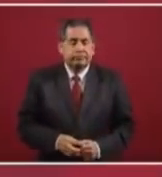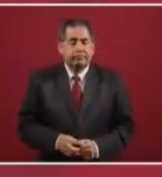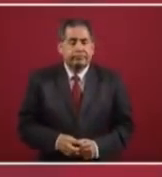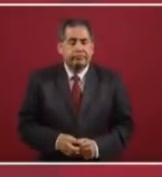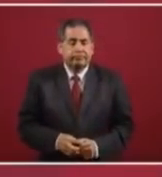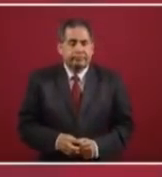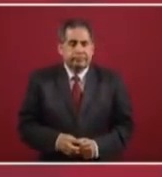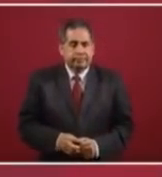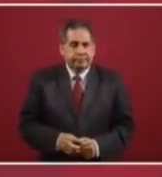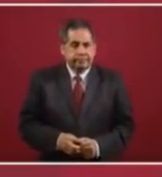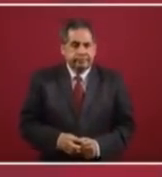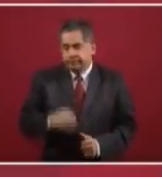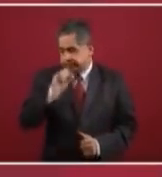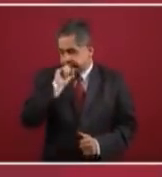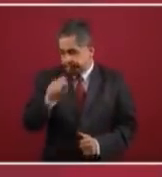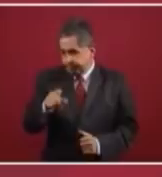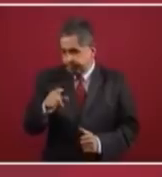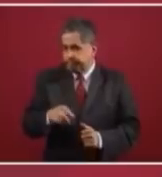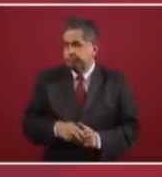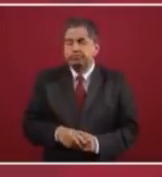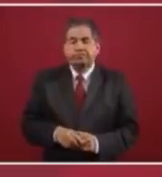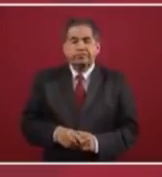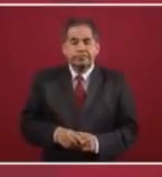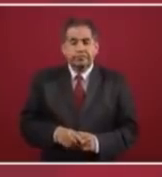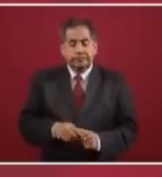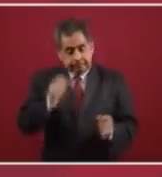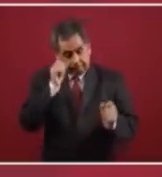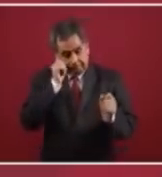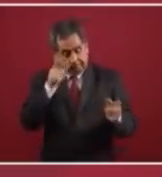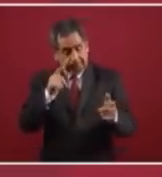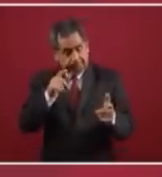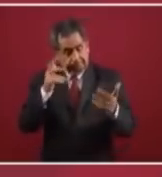Y van a sorprender